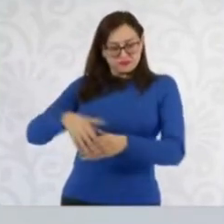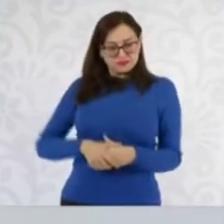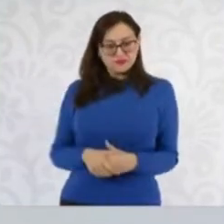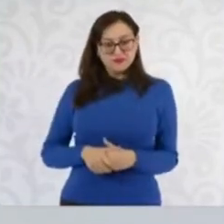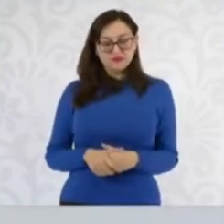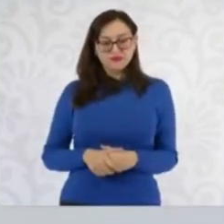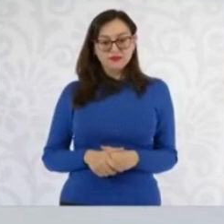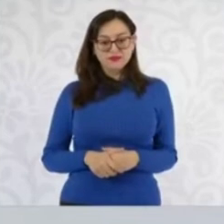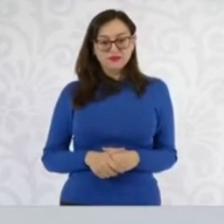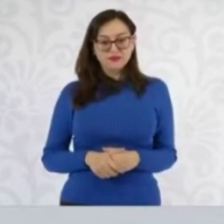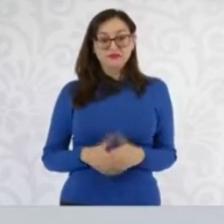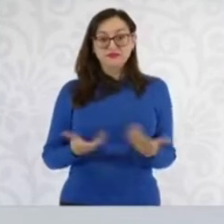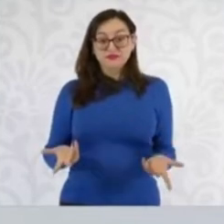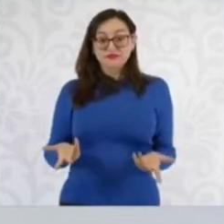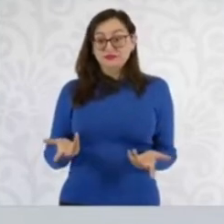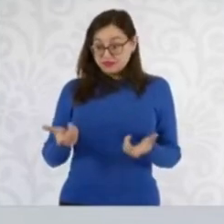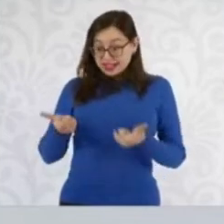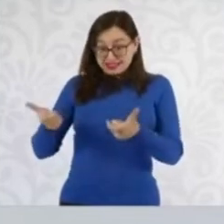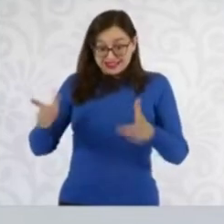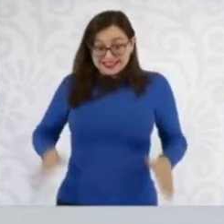mayores? Pues va al mercado,